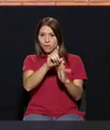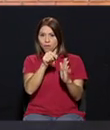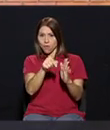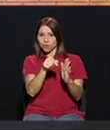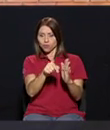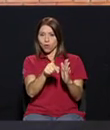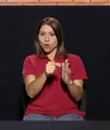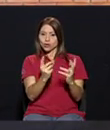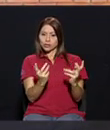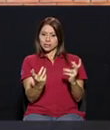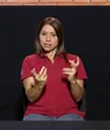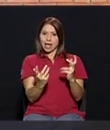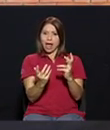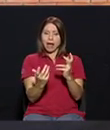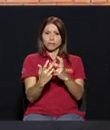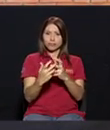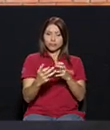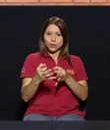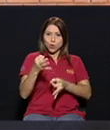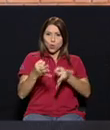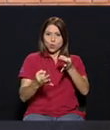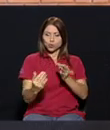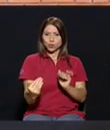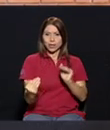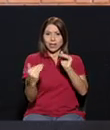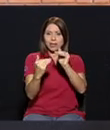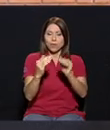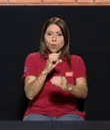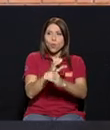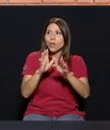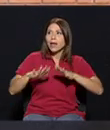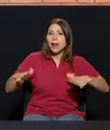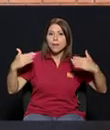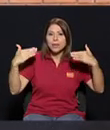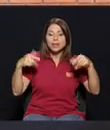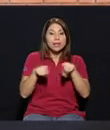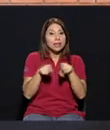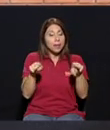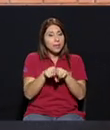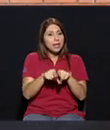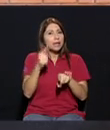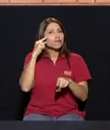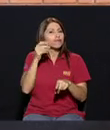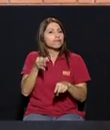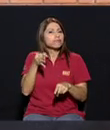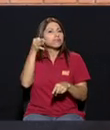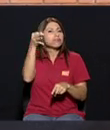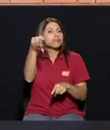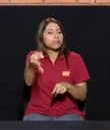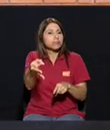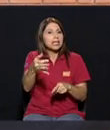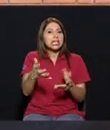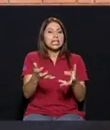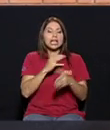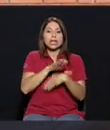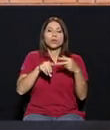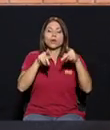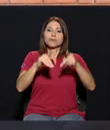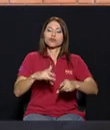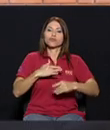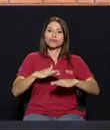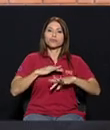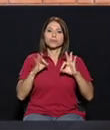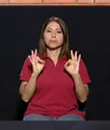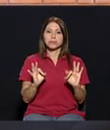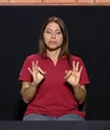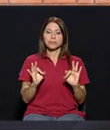que nosotros impulsamos sea justo, equitativo, que cuide al ambiente y también que sea visionario y procure el bienestar de la